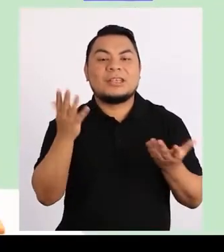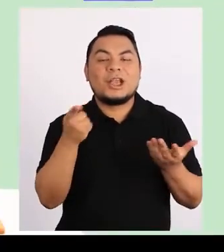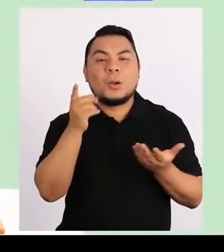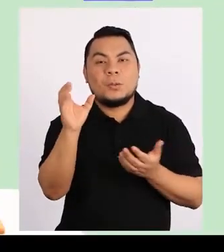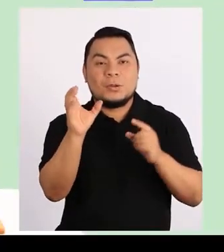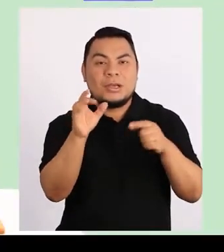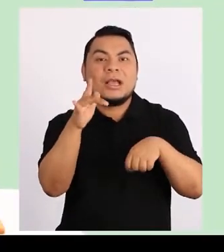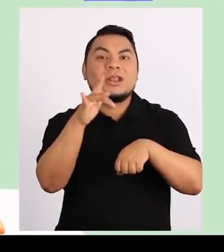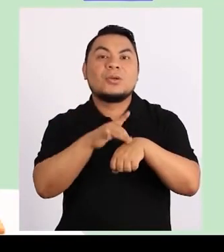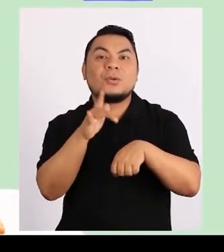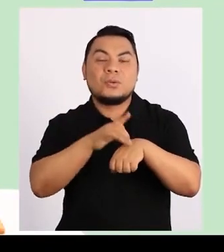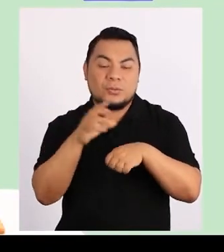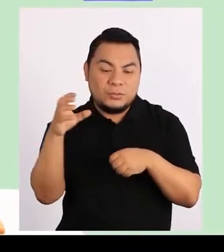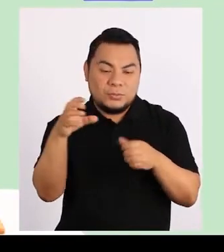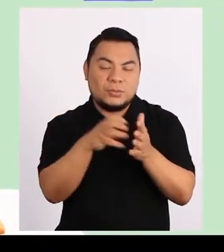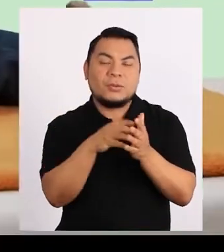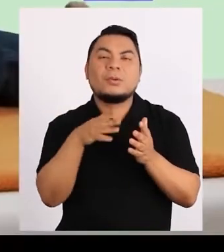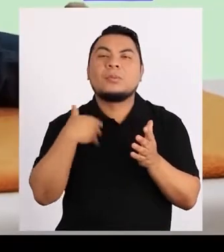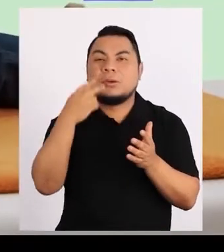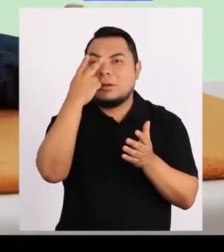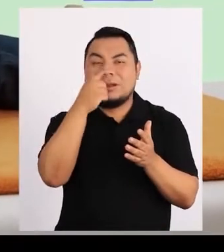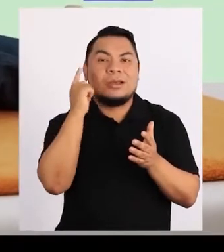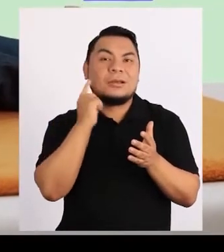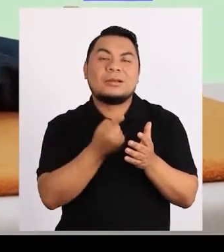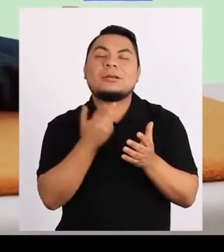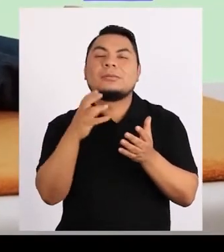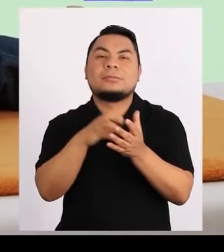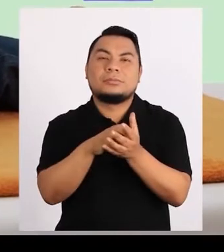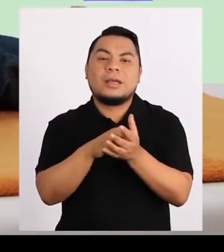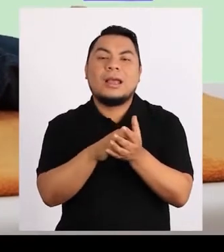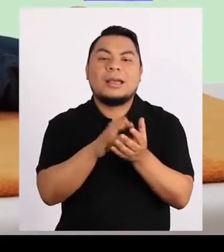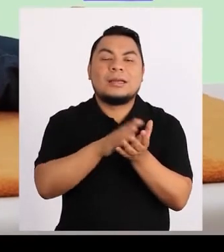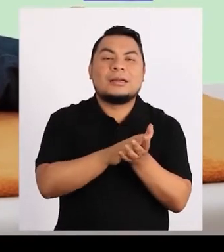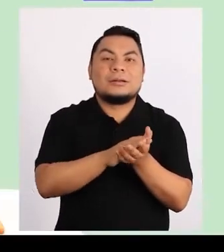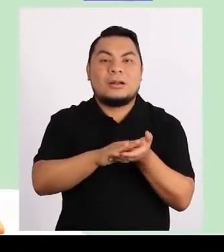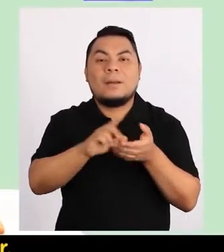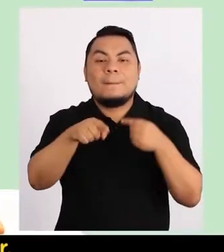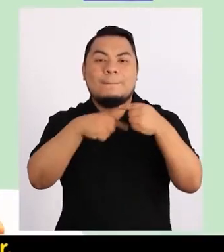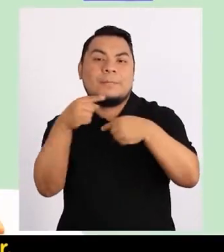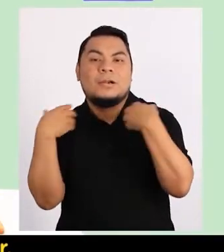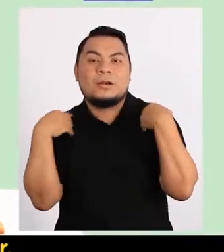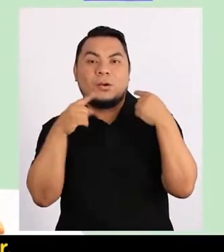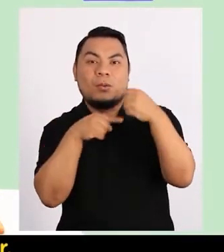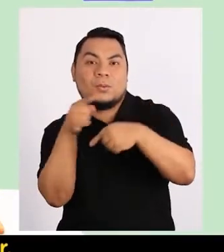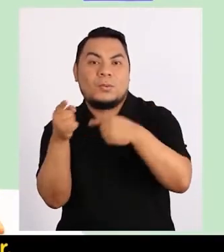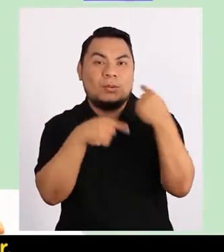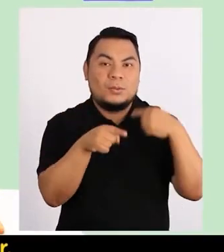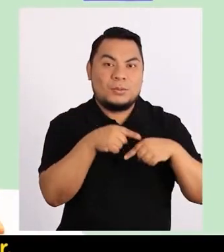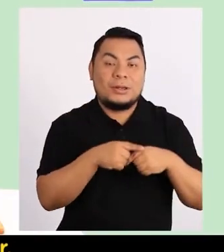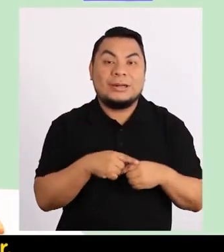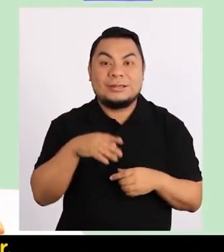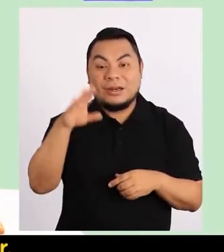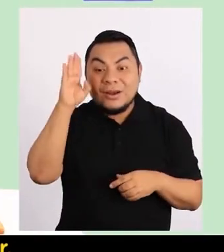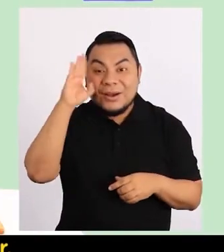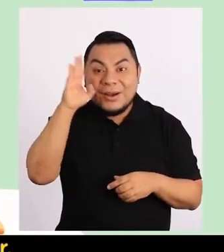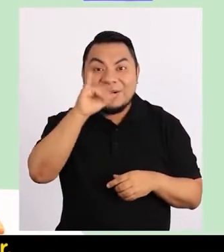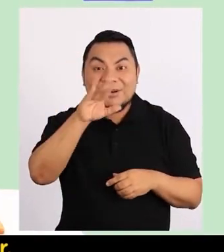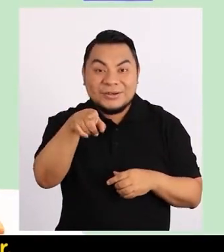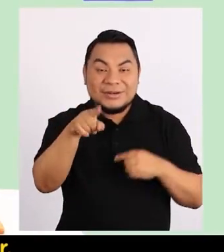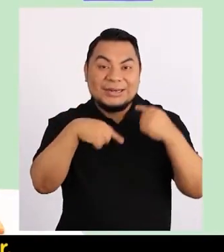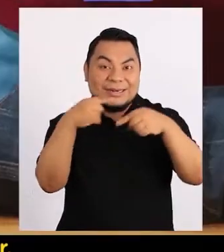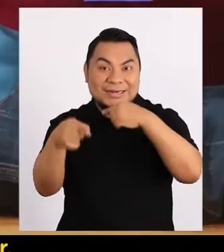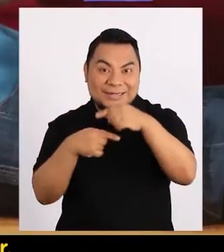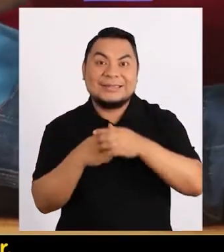Y permítalo que lo toque, así podrá orientarse para girar. Hola, Jorge, vamos a jugar a